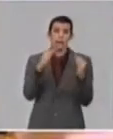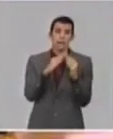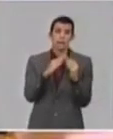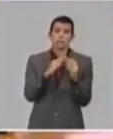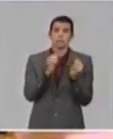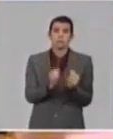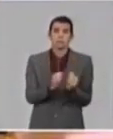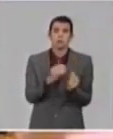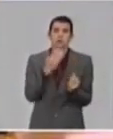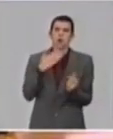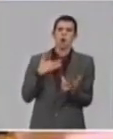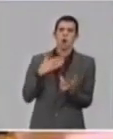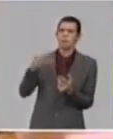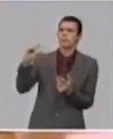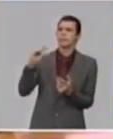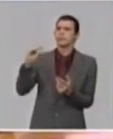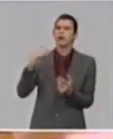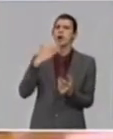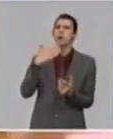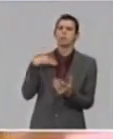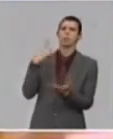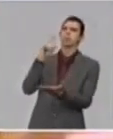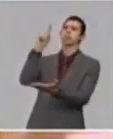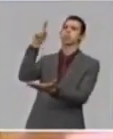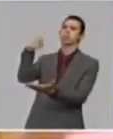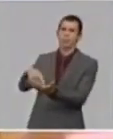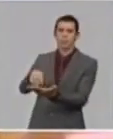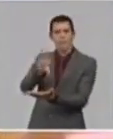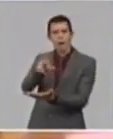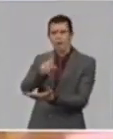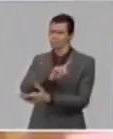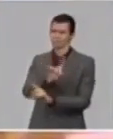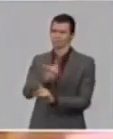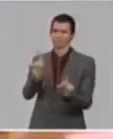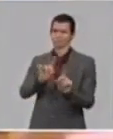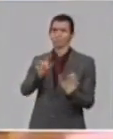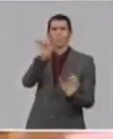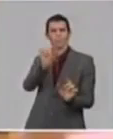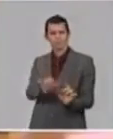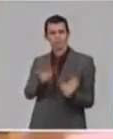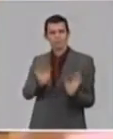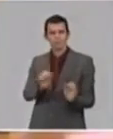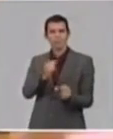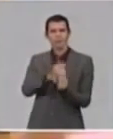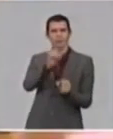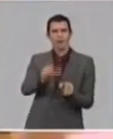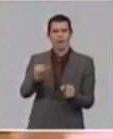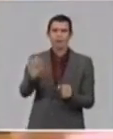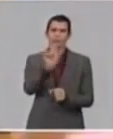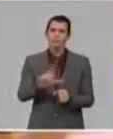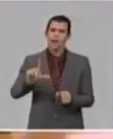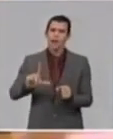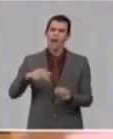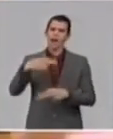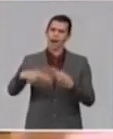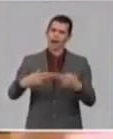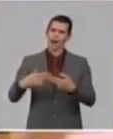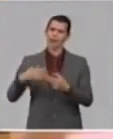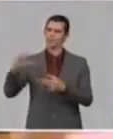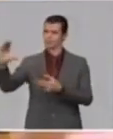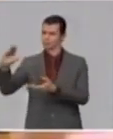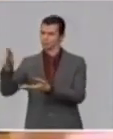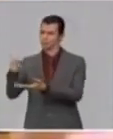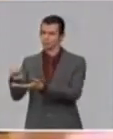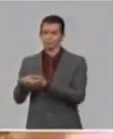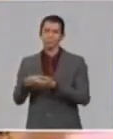esta cifra. Y estos servicios que se han implementado, es importante decir que constituyen fuentes de empleo